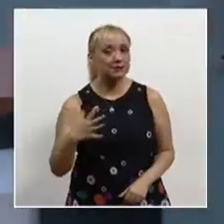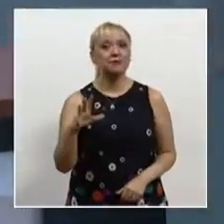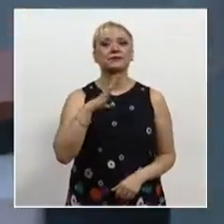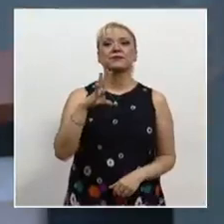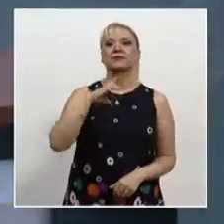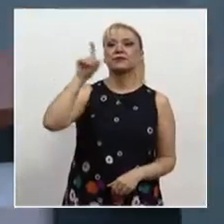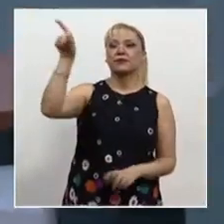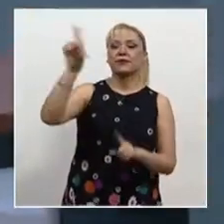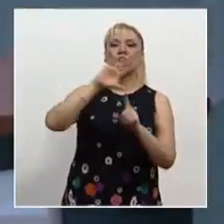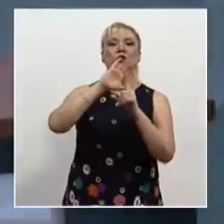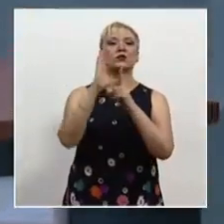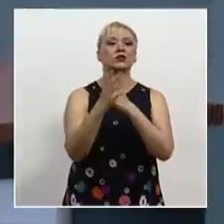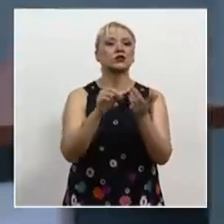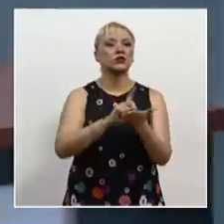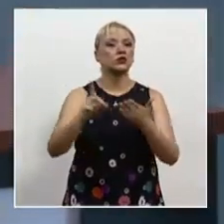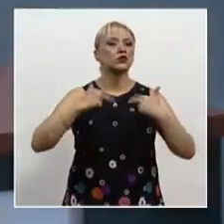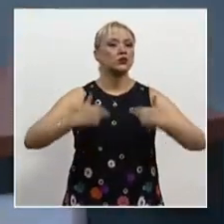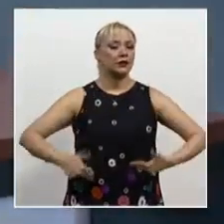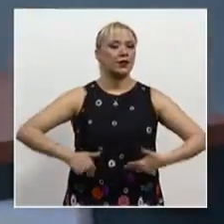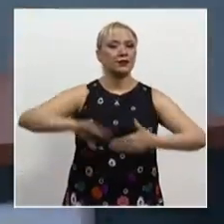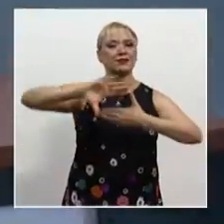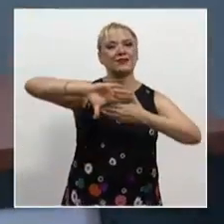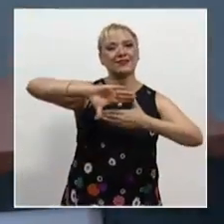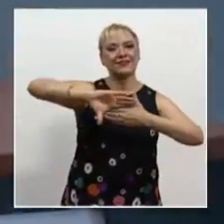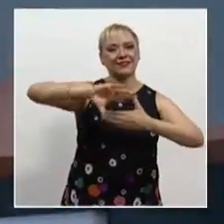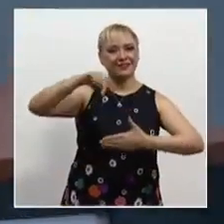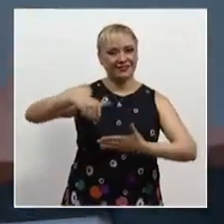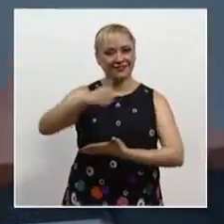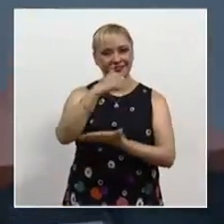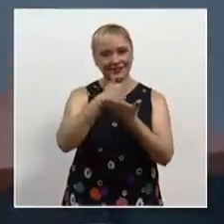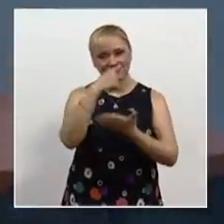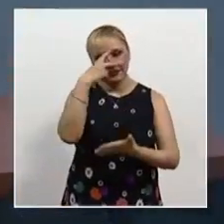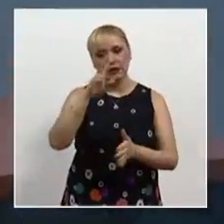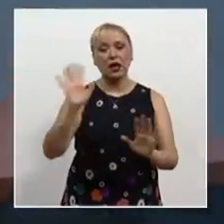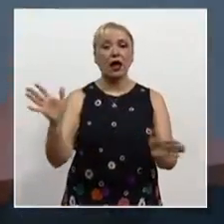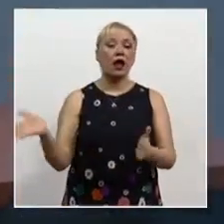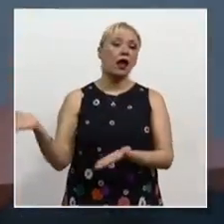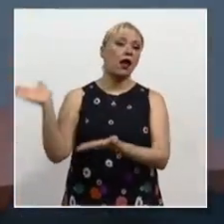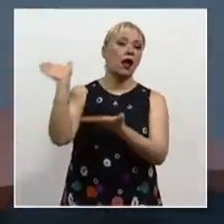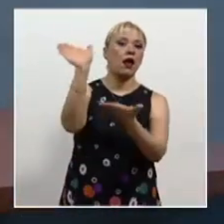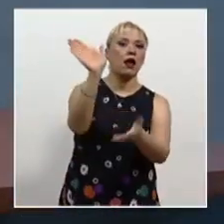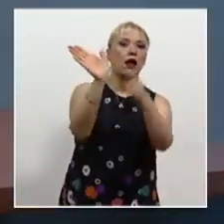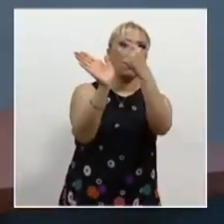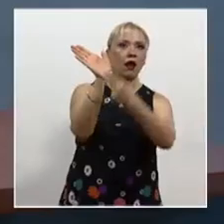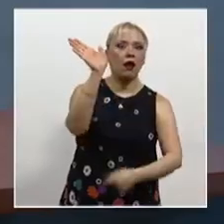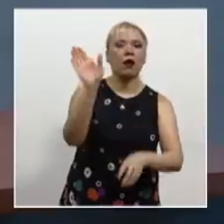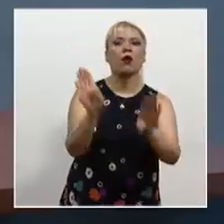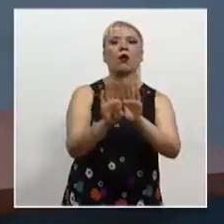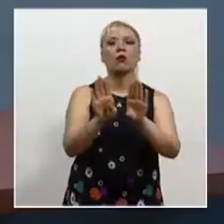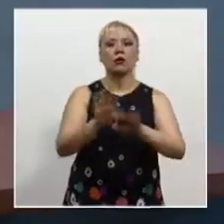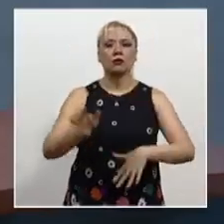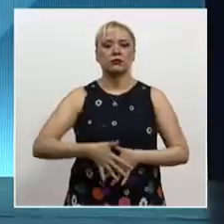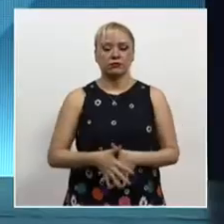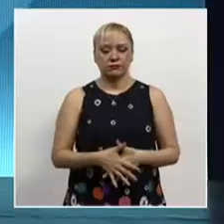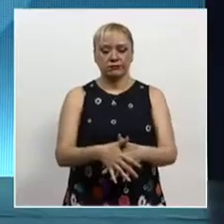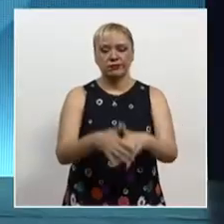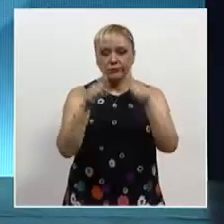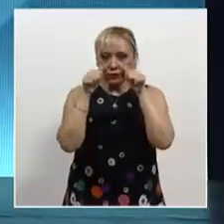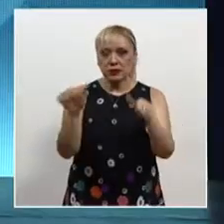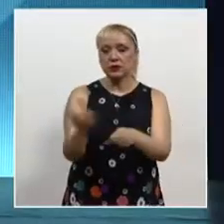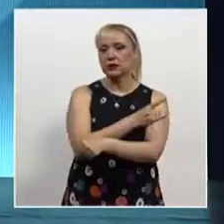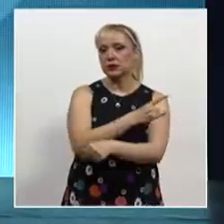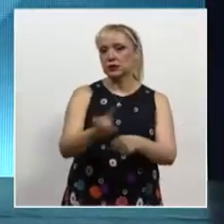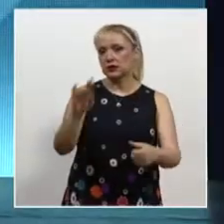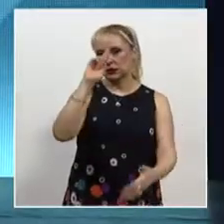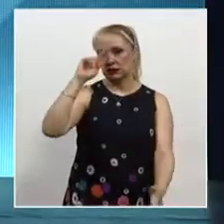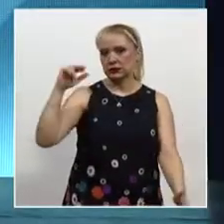la Comisión de Derechos Humanos de la Ciudad de México, en donde se presentó una recomendación en materia de violencia obstétrica. Adelante, Lorena, con tu